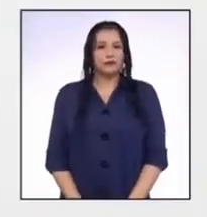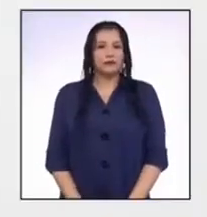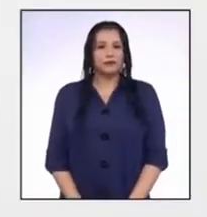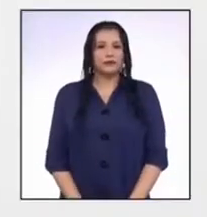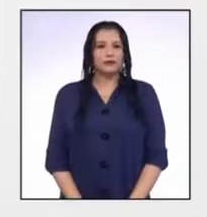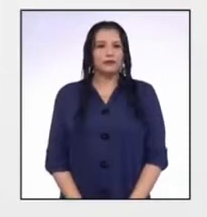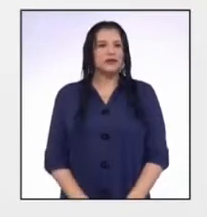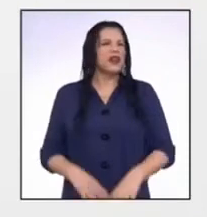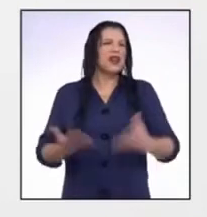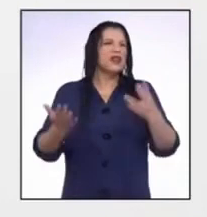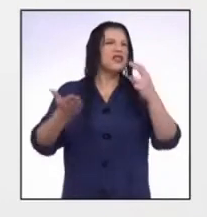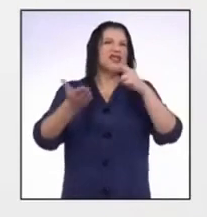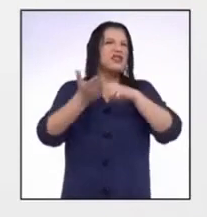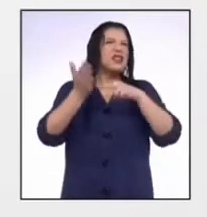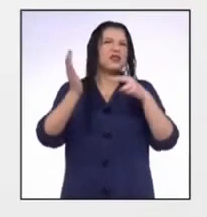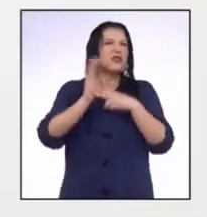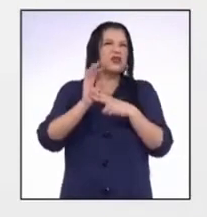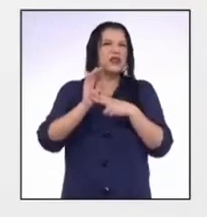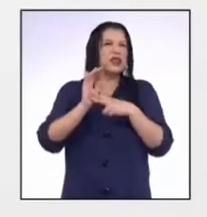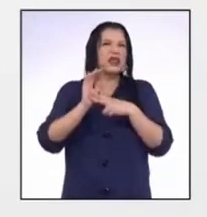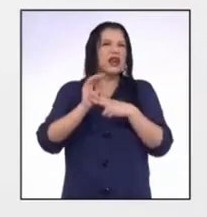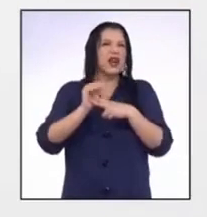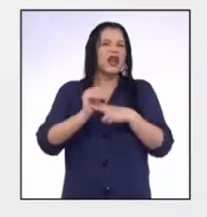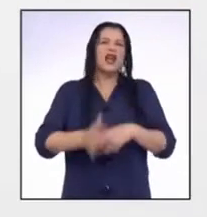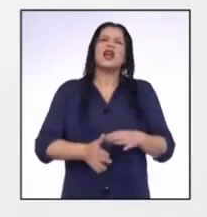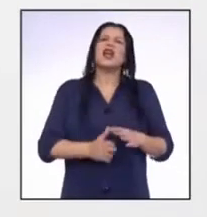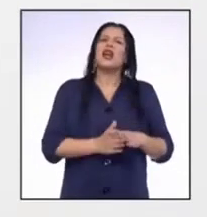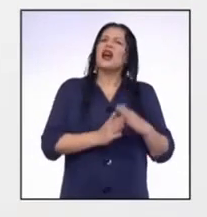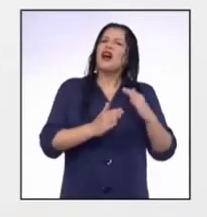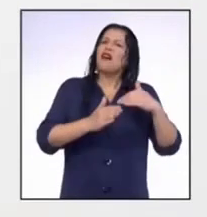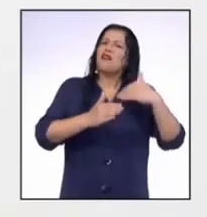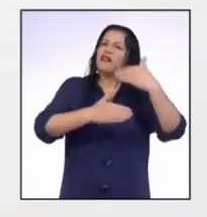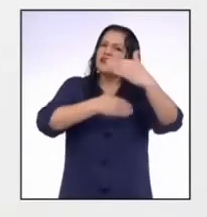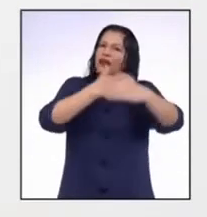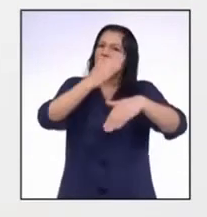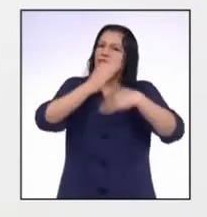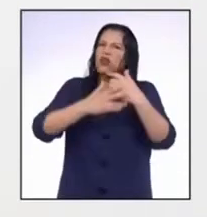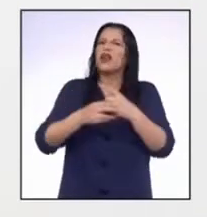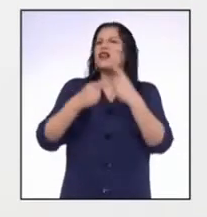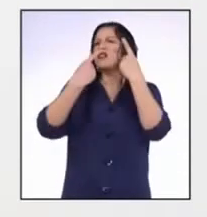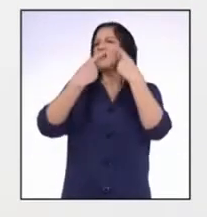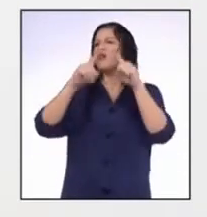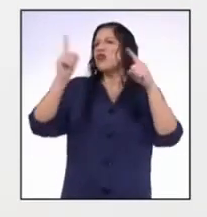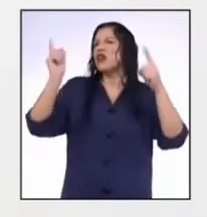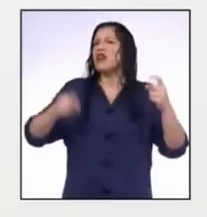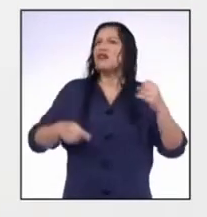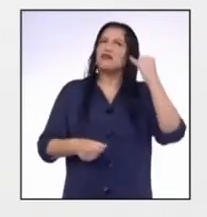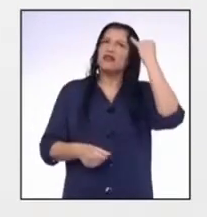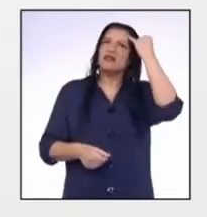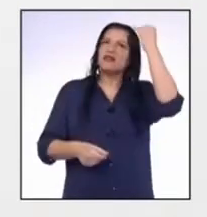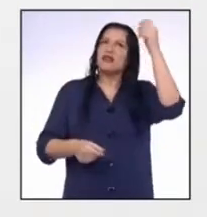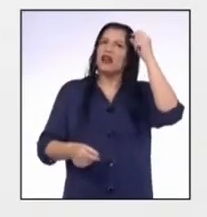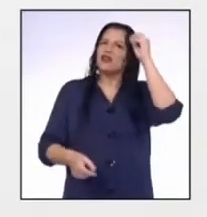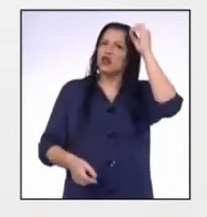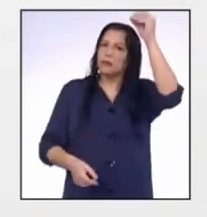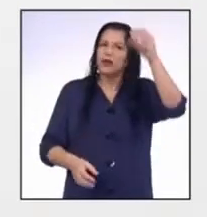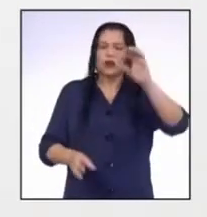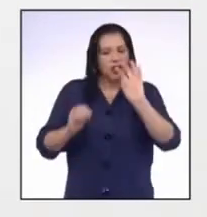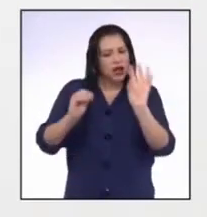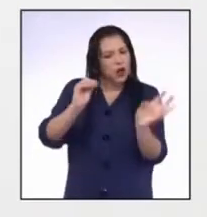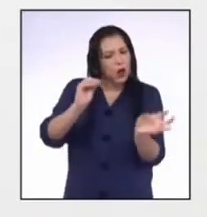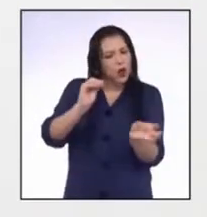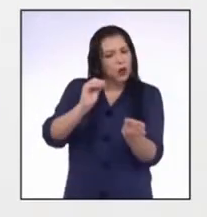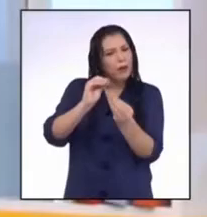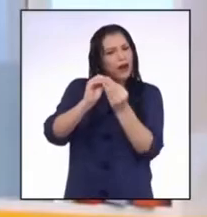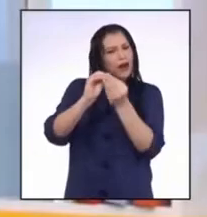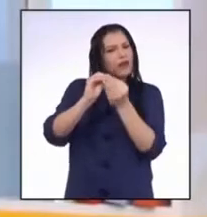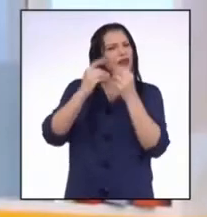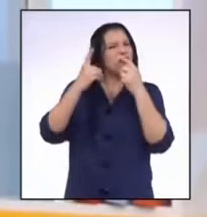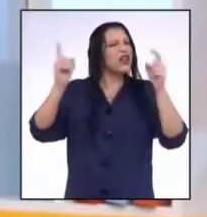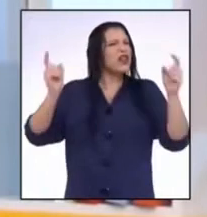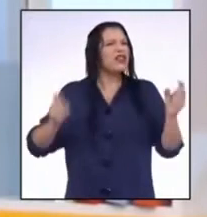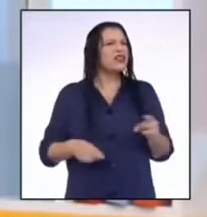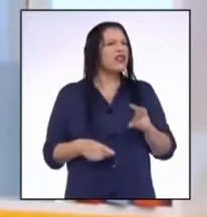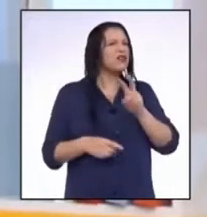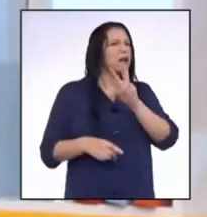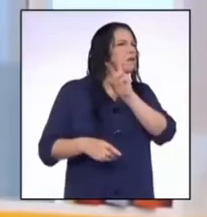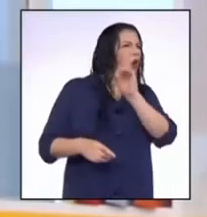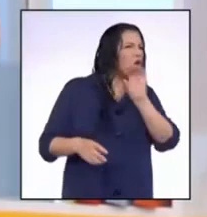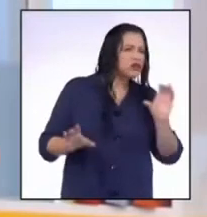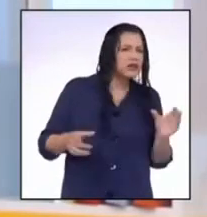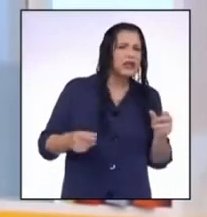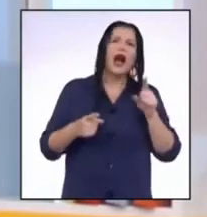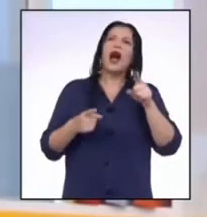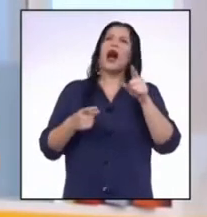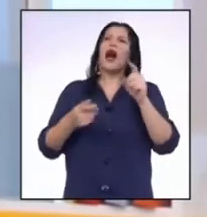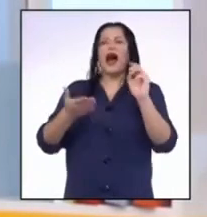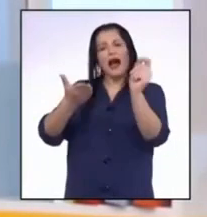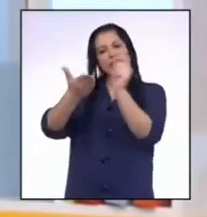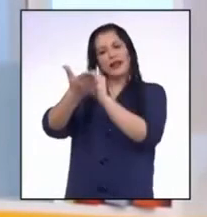¿A qué se referirá con desarrollar distintos puntos de vista e incorporar diferentes voces? Se refiere a la acción